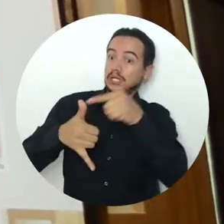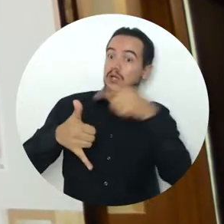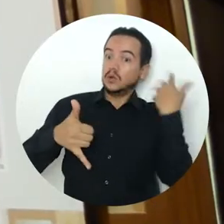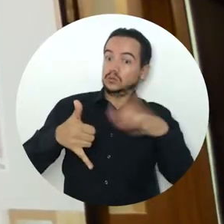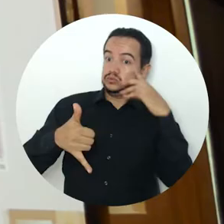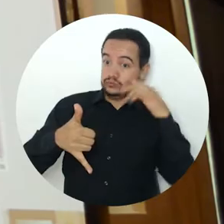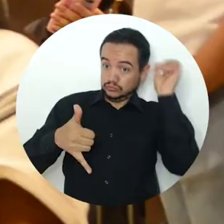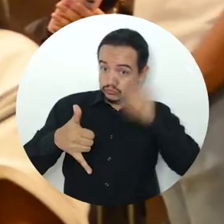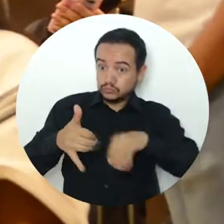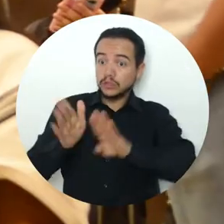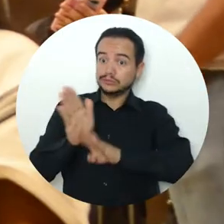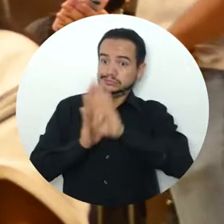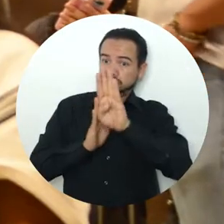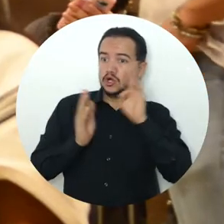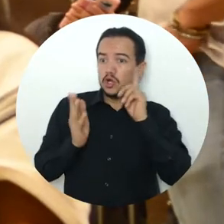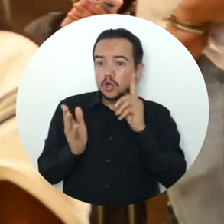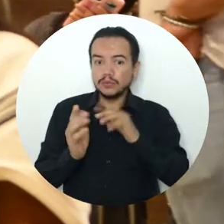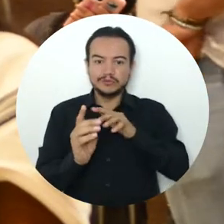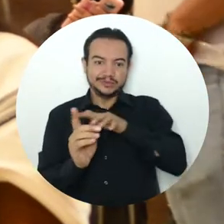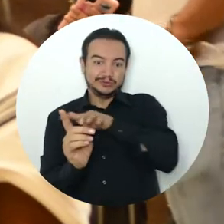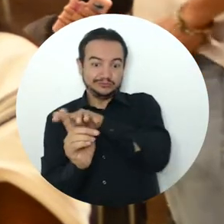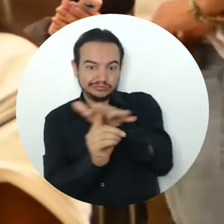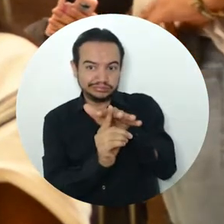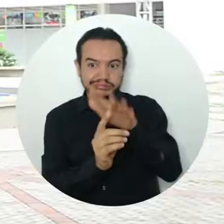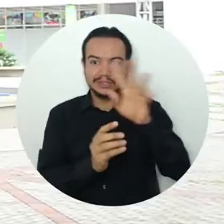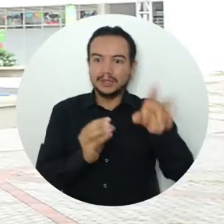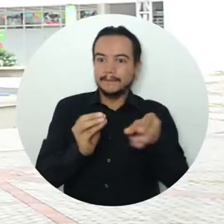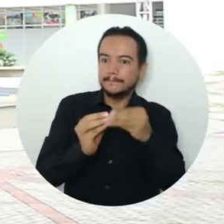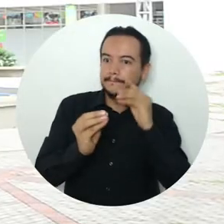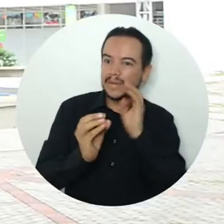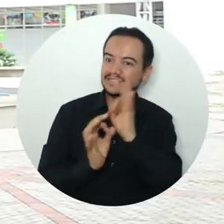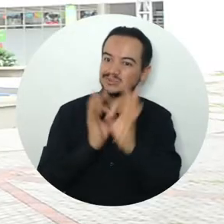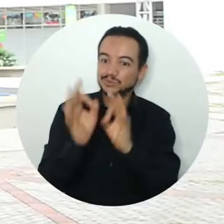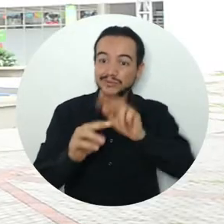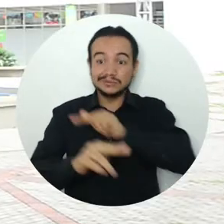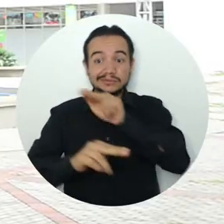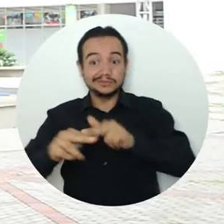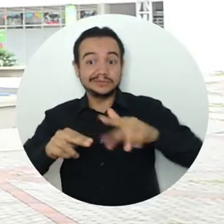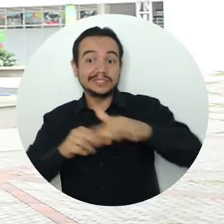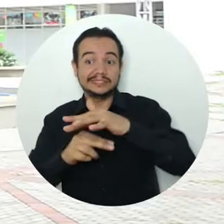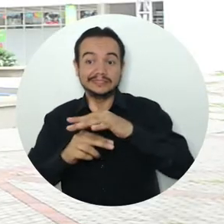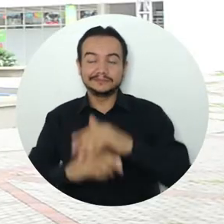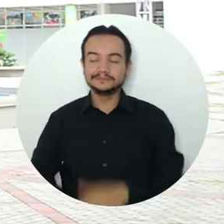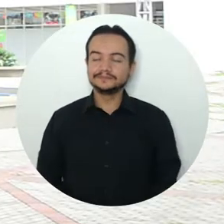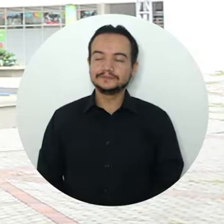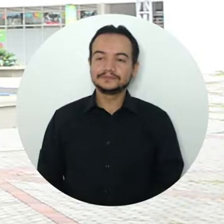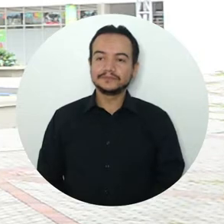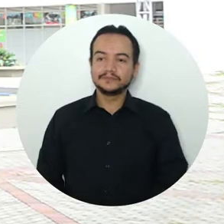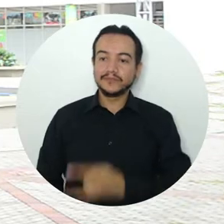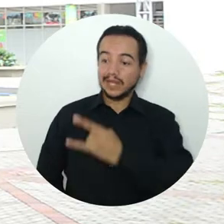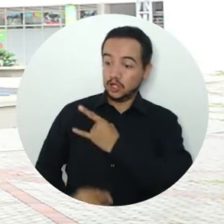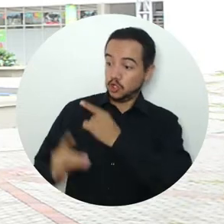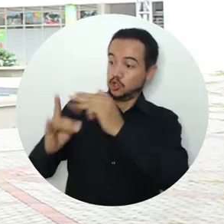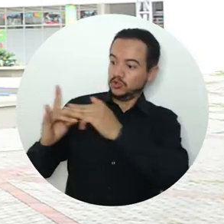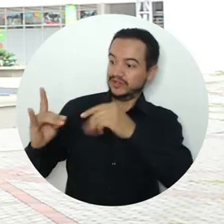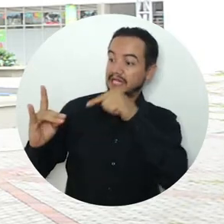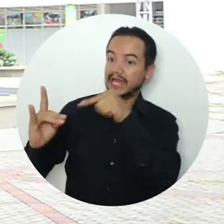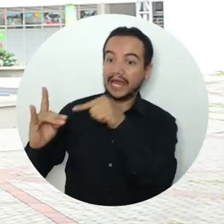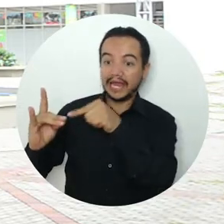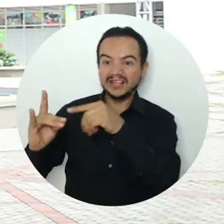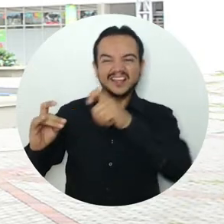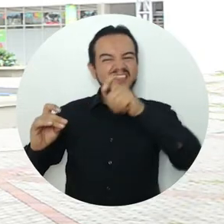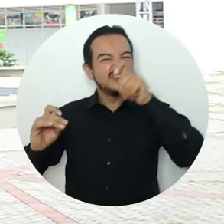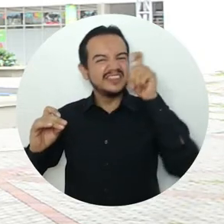Caribe, posibilidades de desarrollo incluyente, sostenible. La universidad está llamada a ser